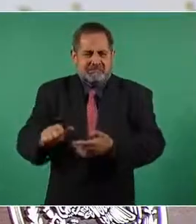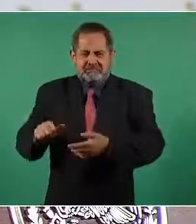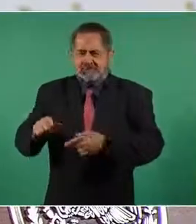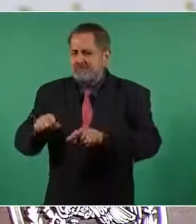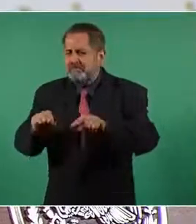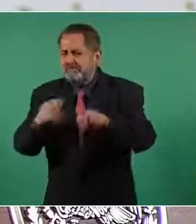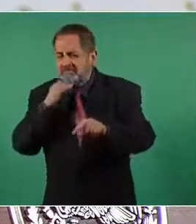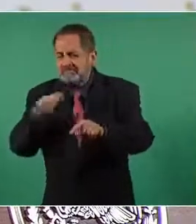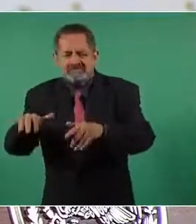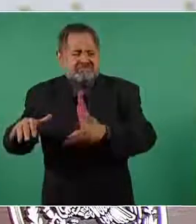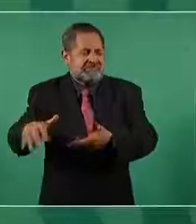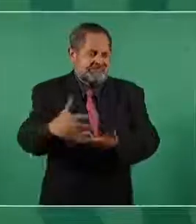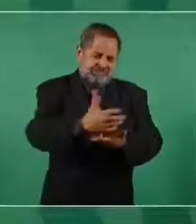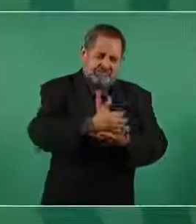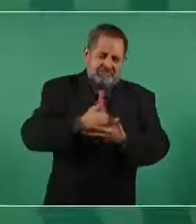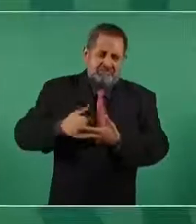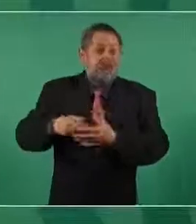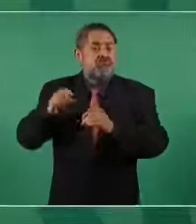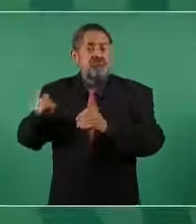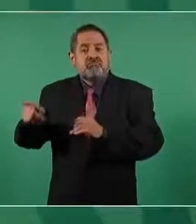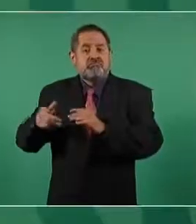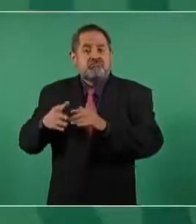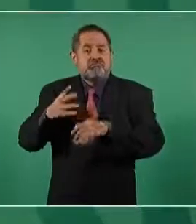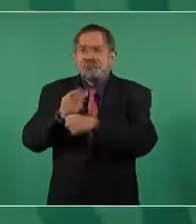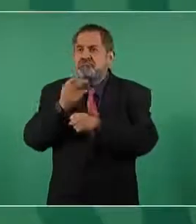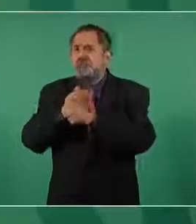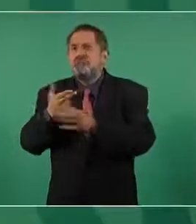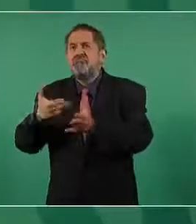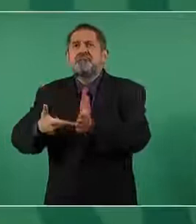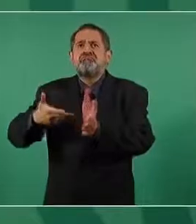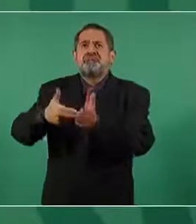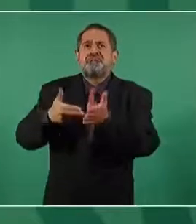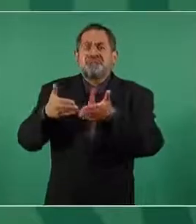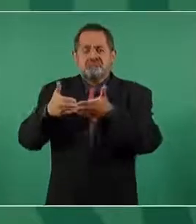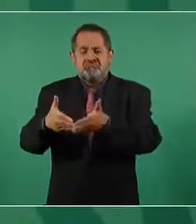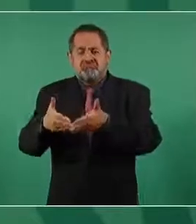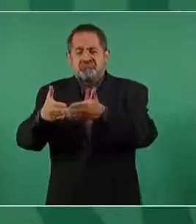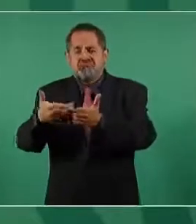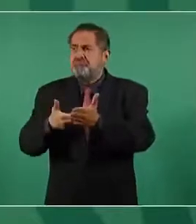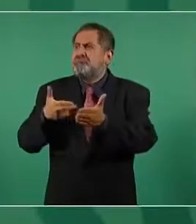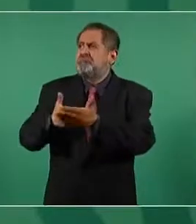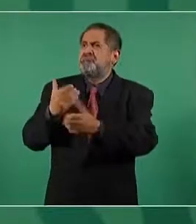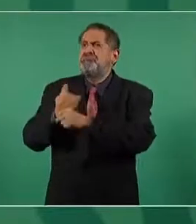la construcción de embarcaciones. Eso no se sabe.